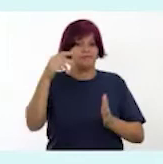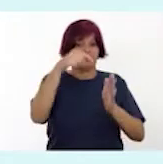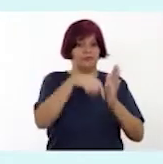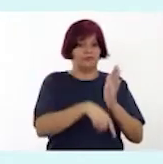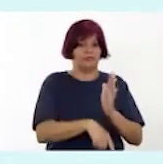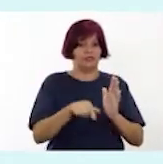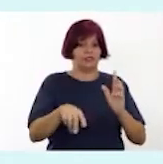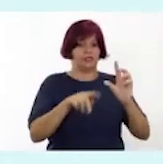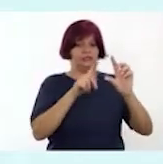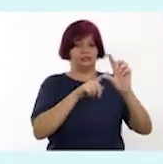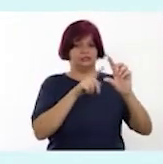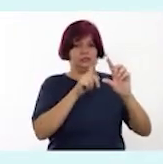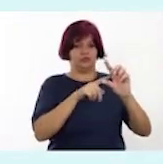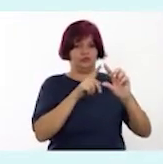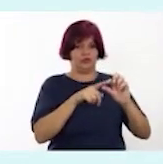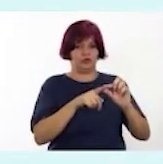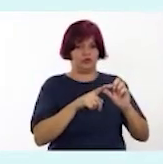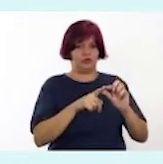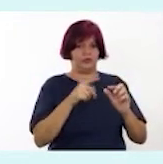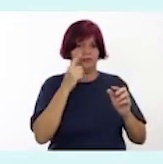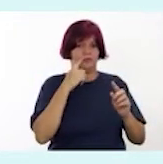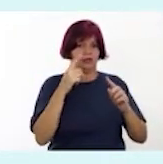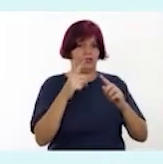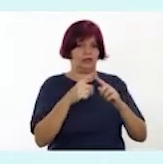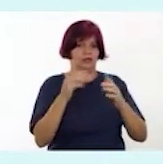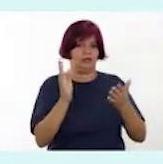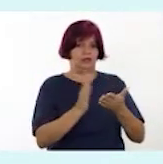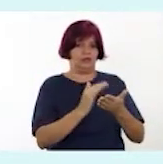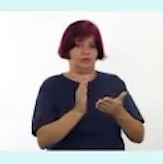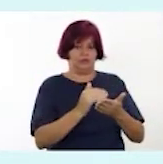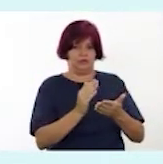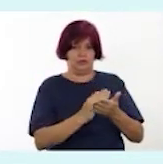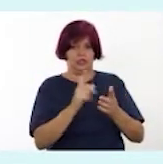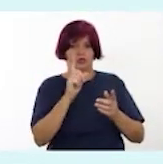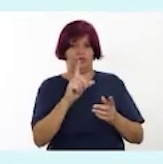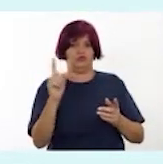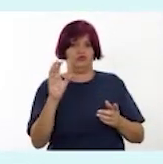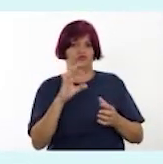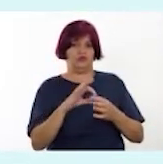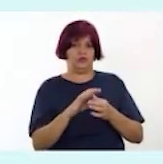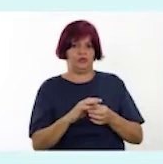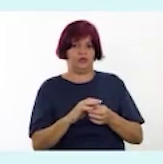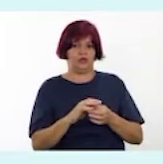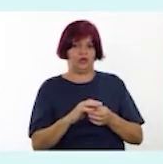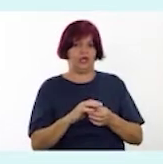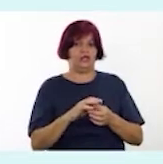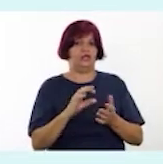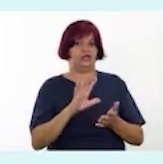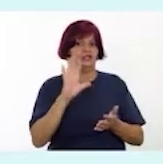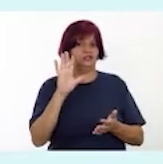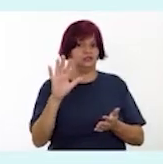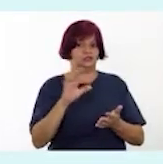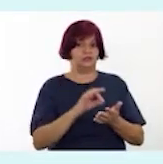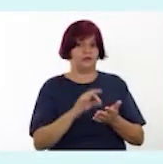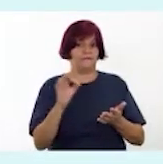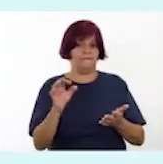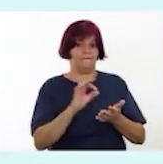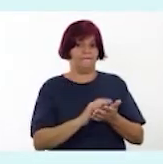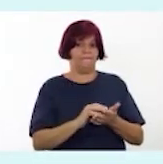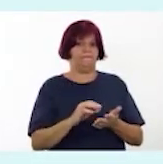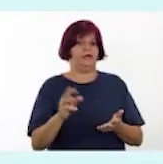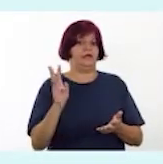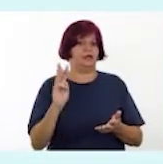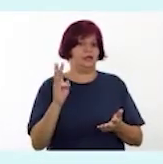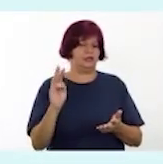Para profundizar en estos contenidos, les estamos sugiriendo que vayan al libro de texto 11 grado, ejercicio 5 de